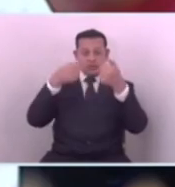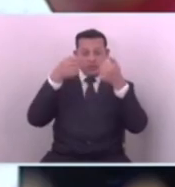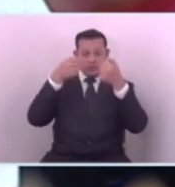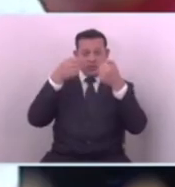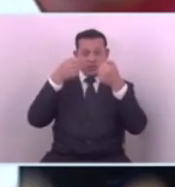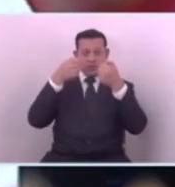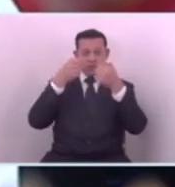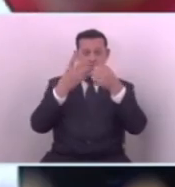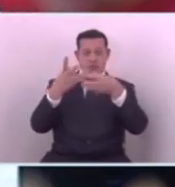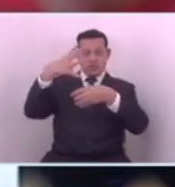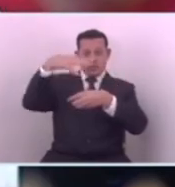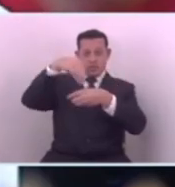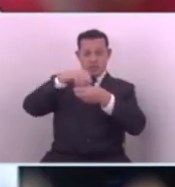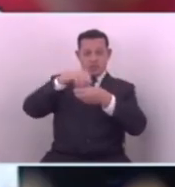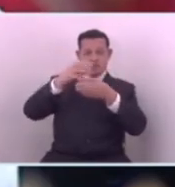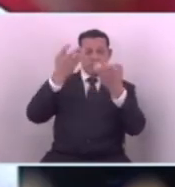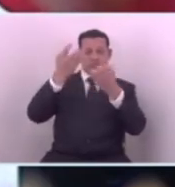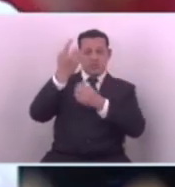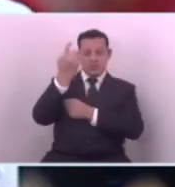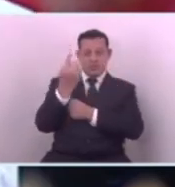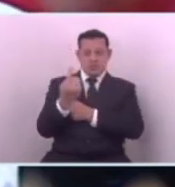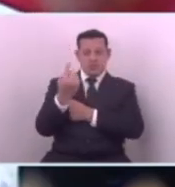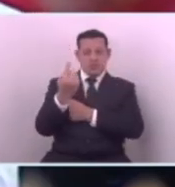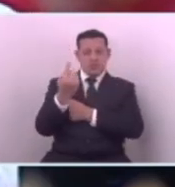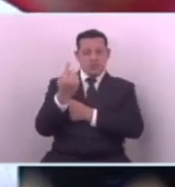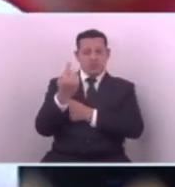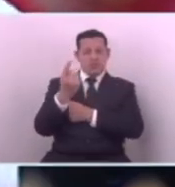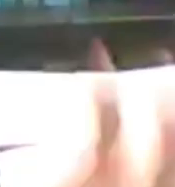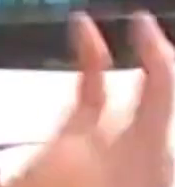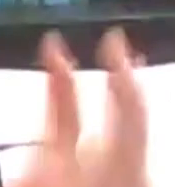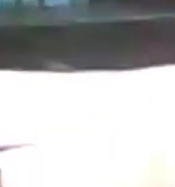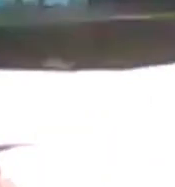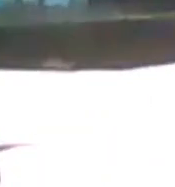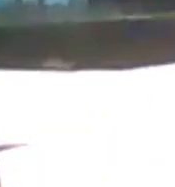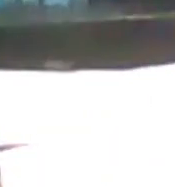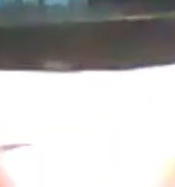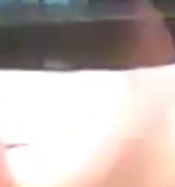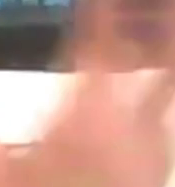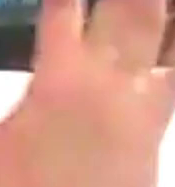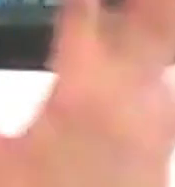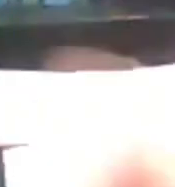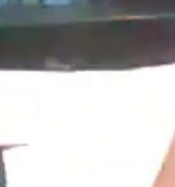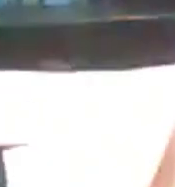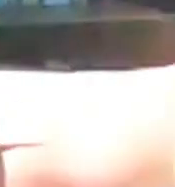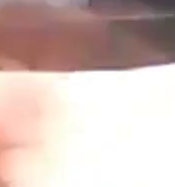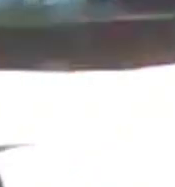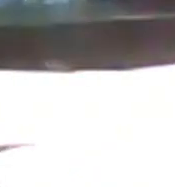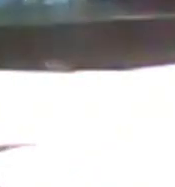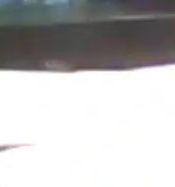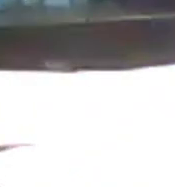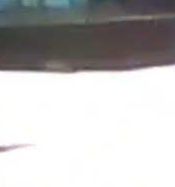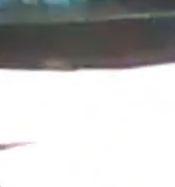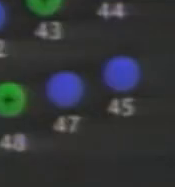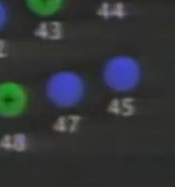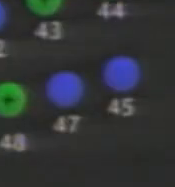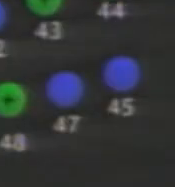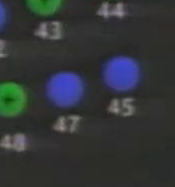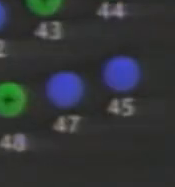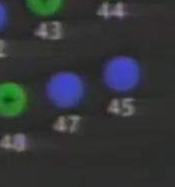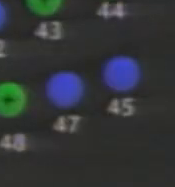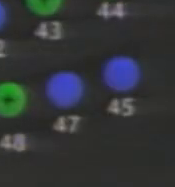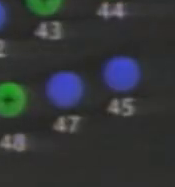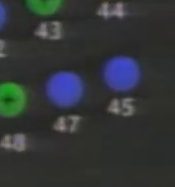han incluido a una gran cantidad de personas que nada deben para el juez Juan Antonio Durán la reforma a la ley contra el crimen